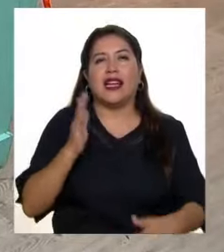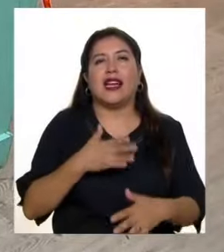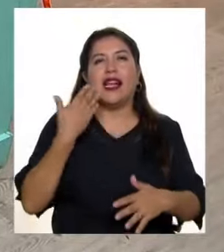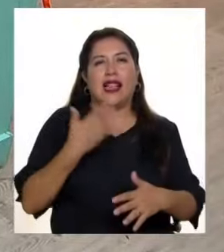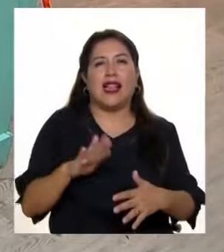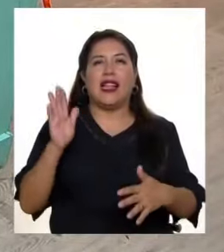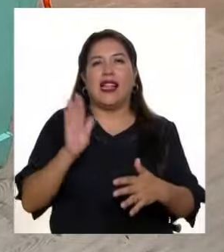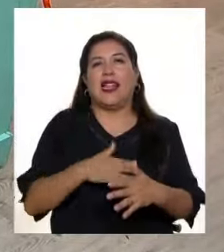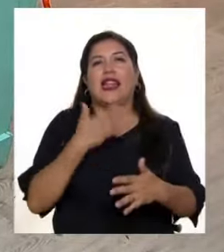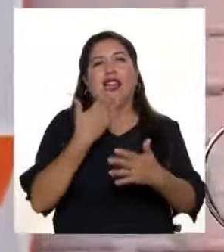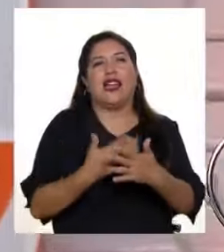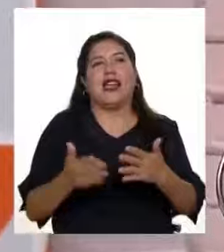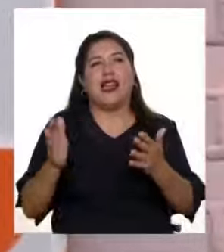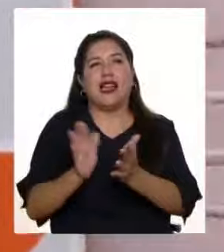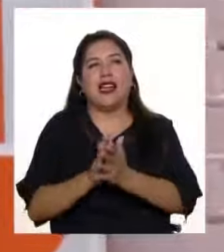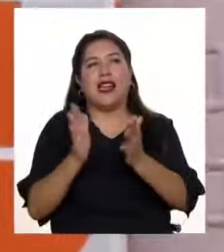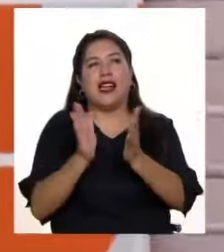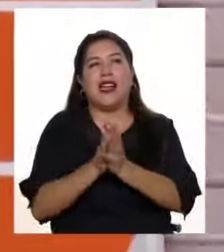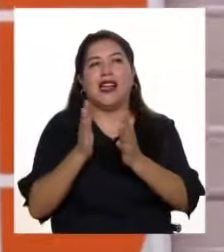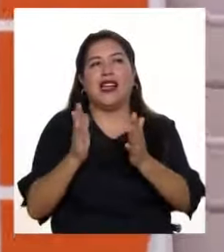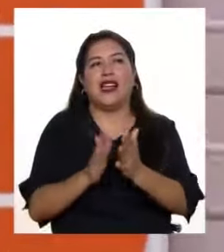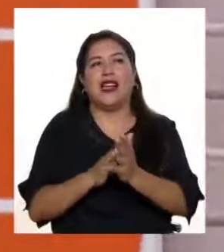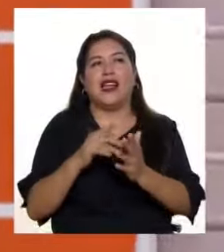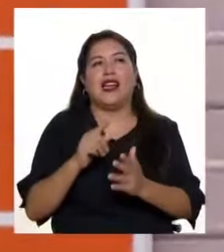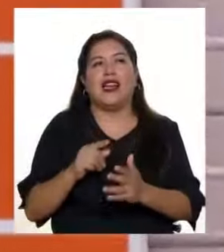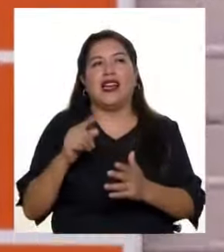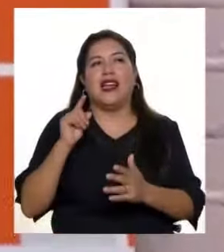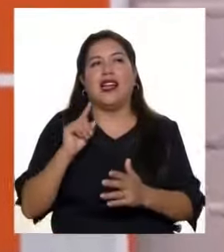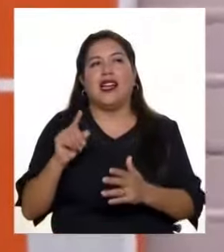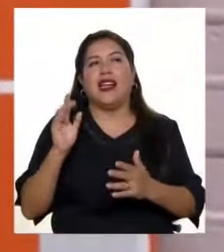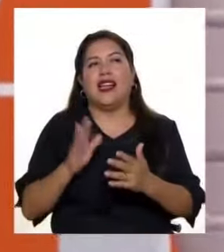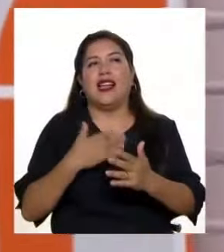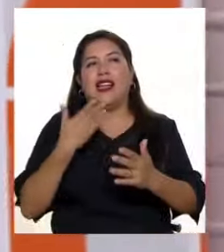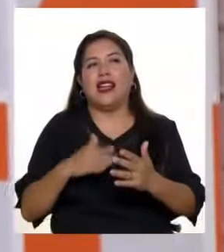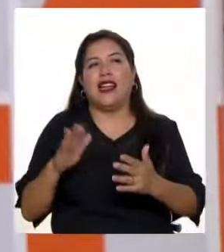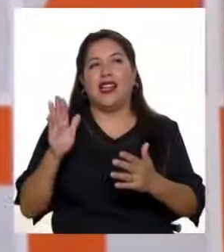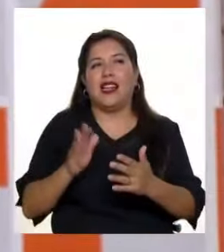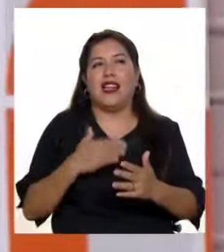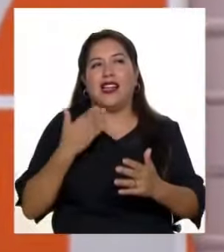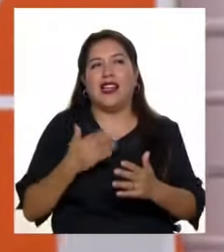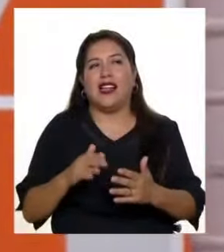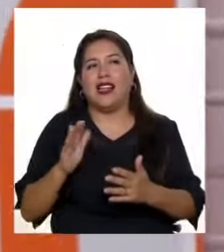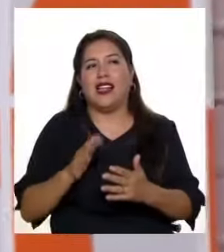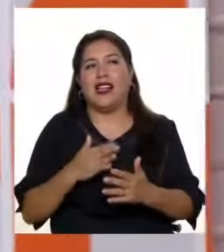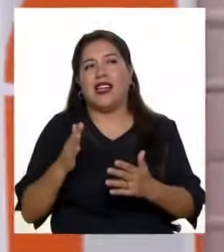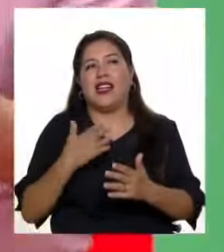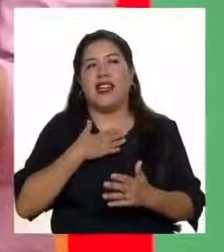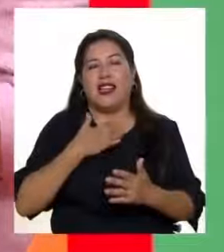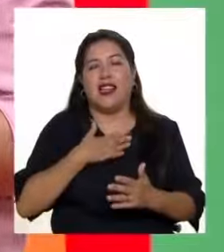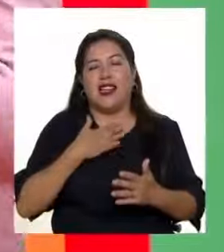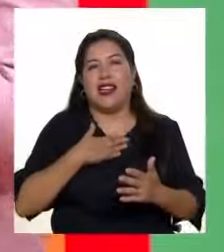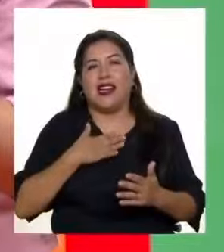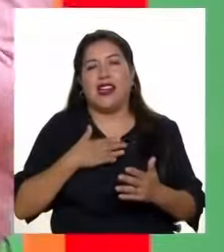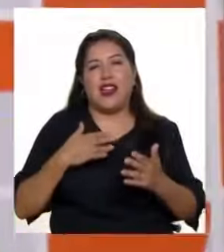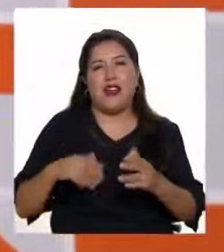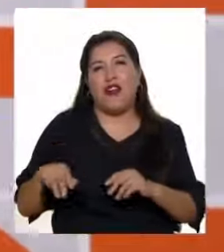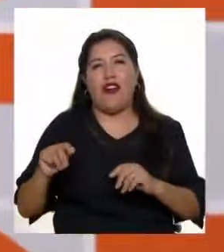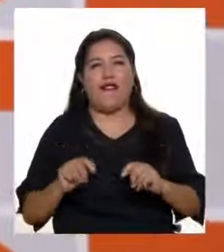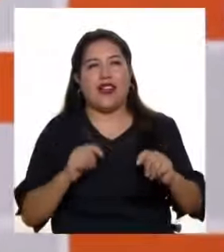con la voz a plena luz del sol por un mundo mejor. Y saltas pues. Soy tu hogar,